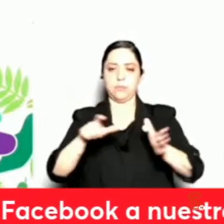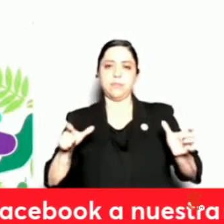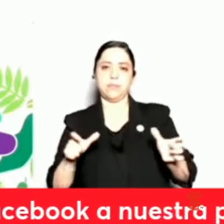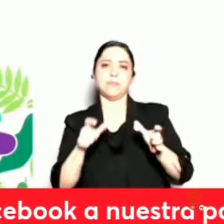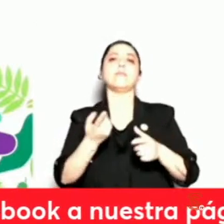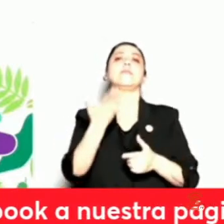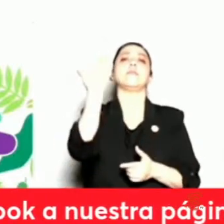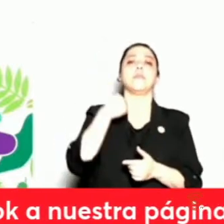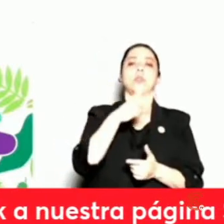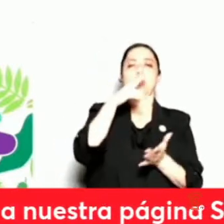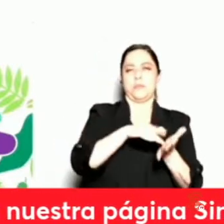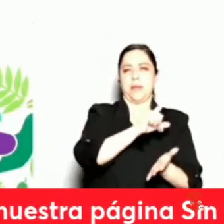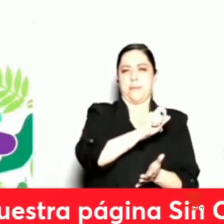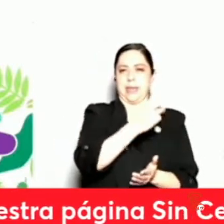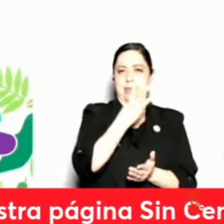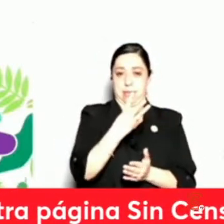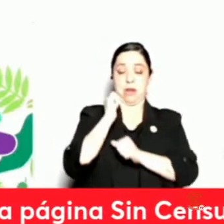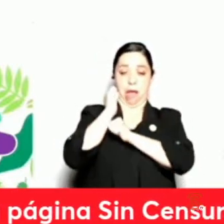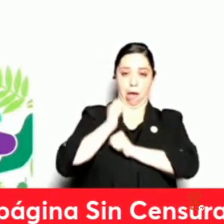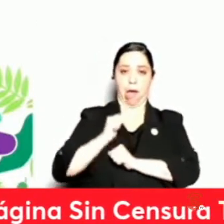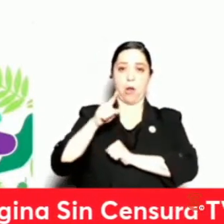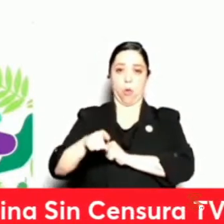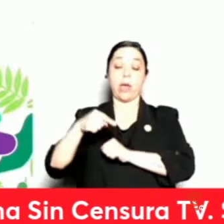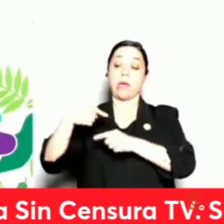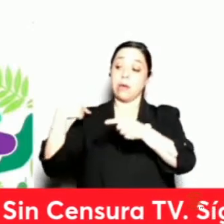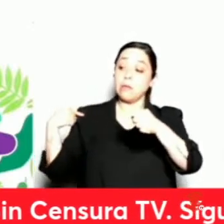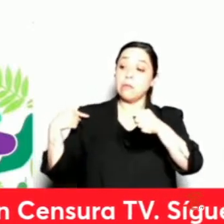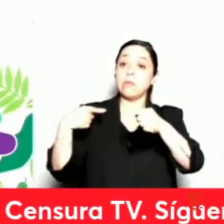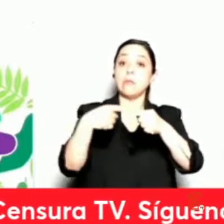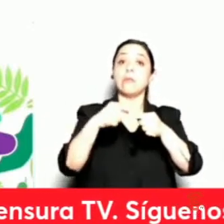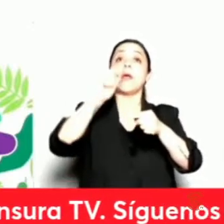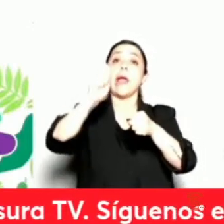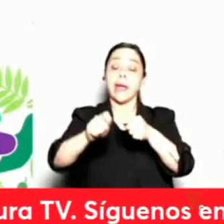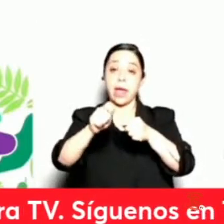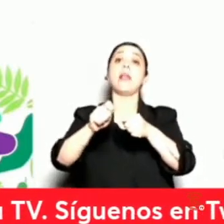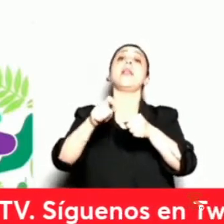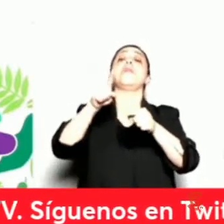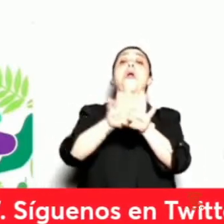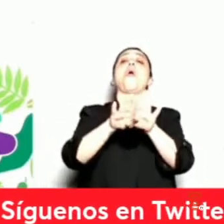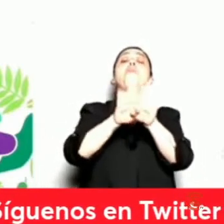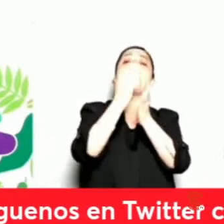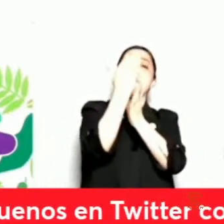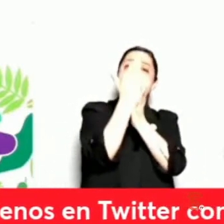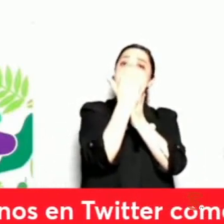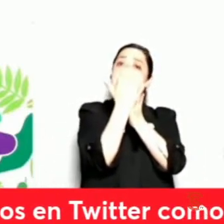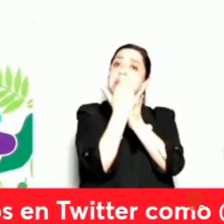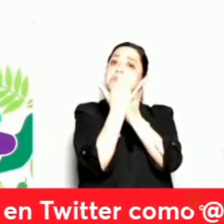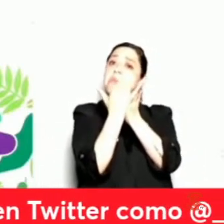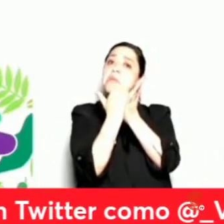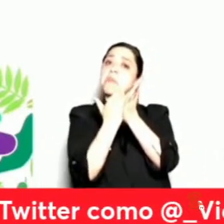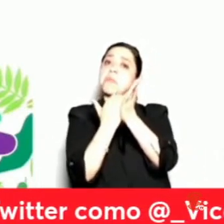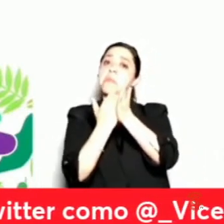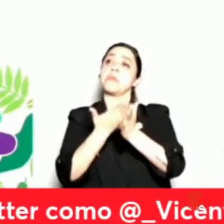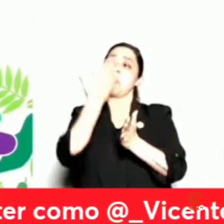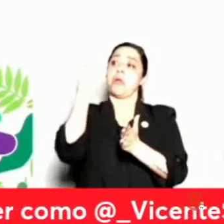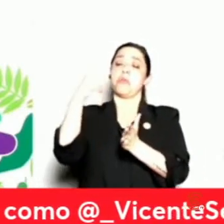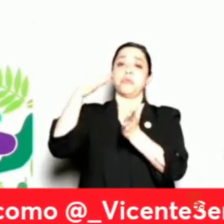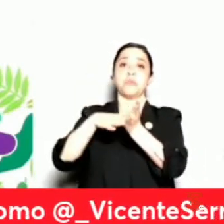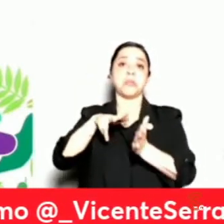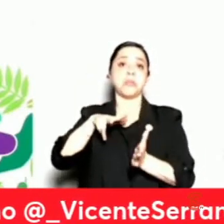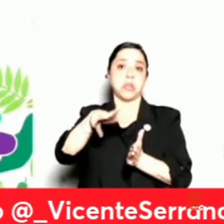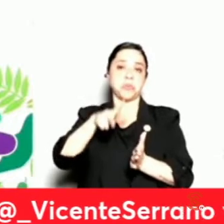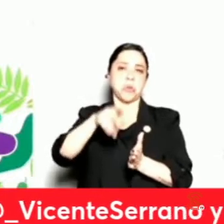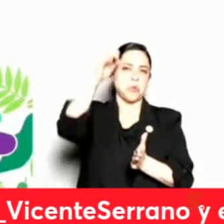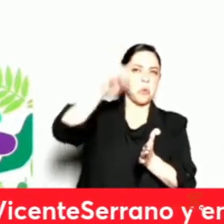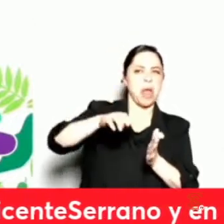23. Durante su gestión, la ciudad ha registrado la cifra más baja de delitos de alto impacto desde el 2018. Fue encargado